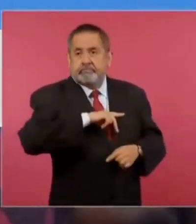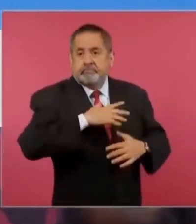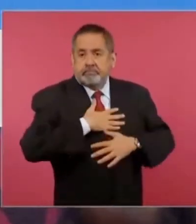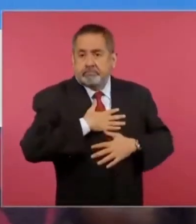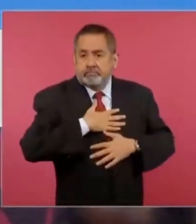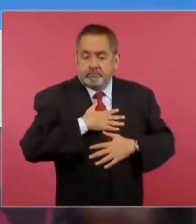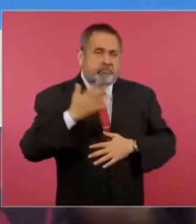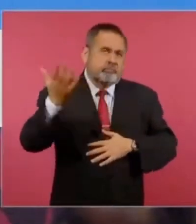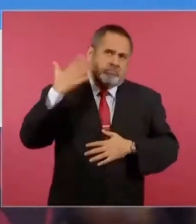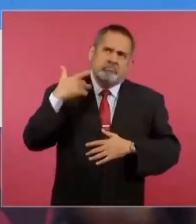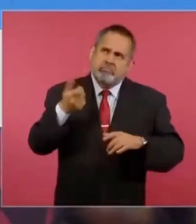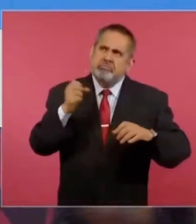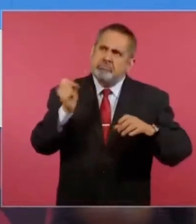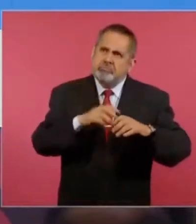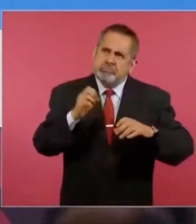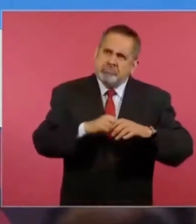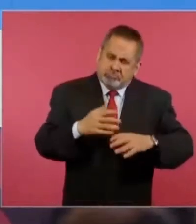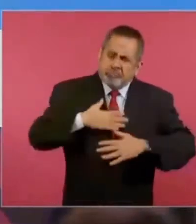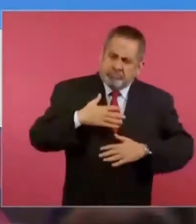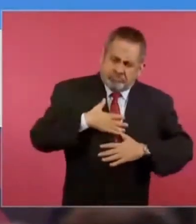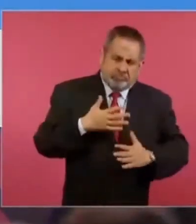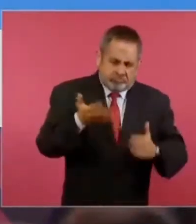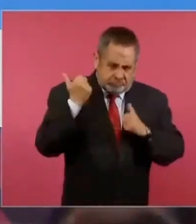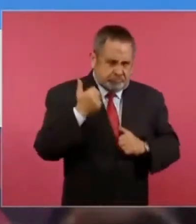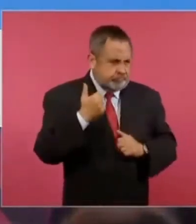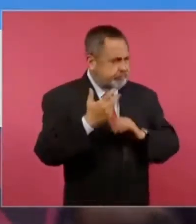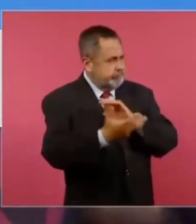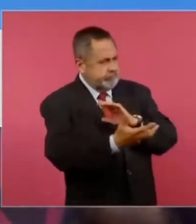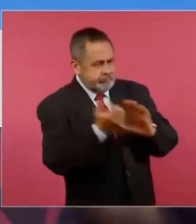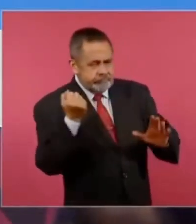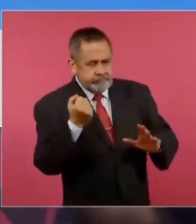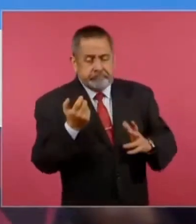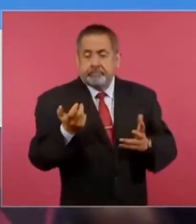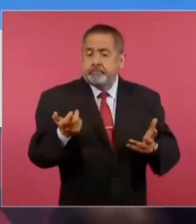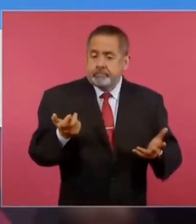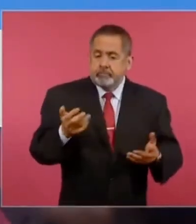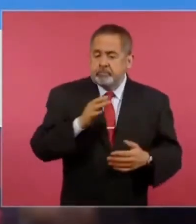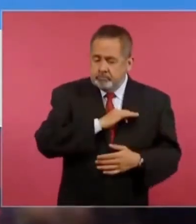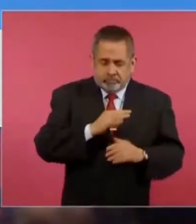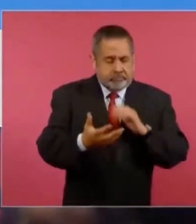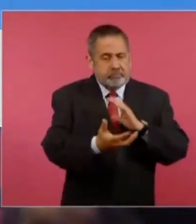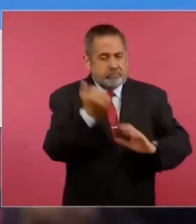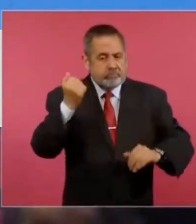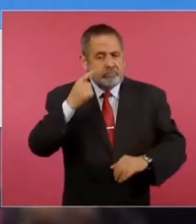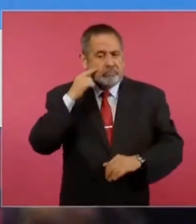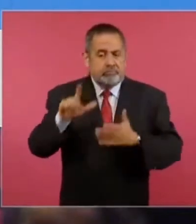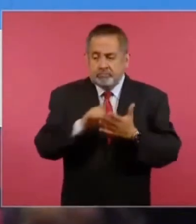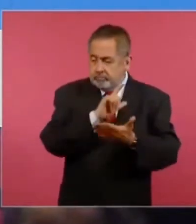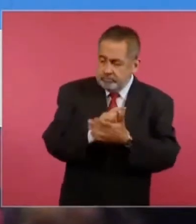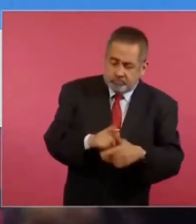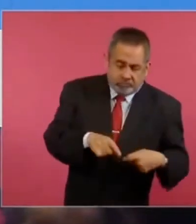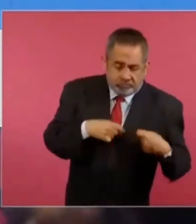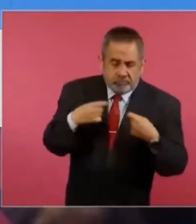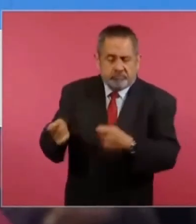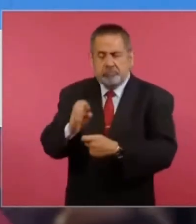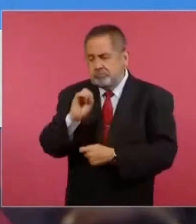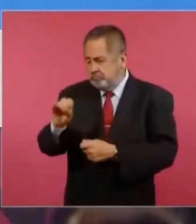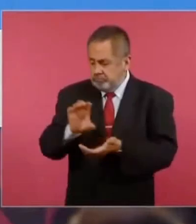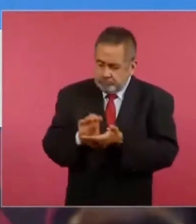un fondo de sus pensiones lo reclame y por ley se le